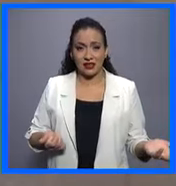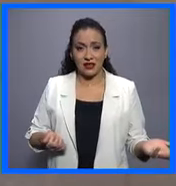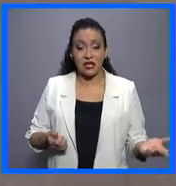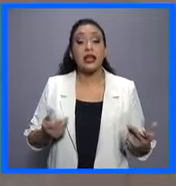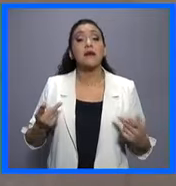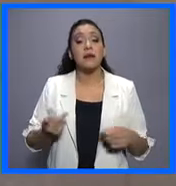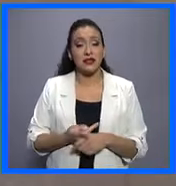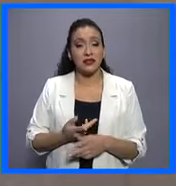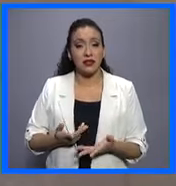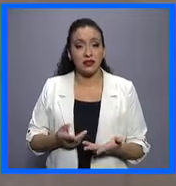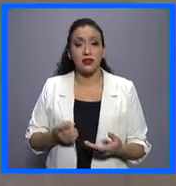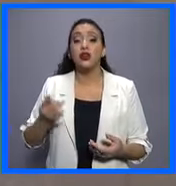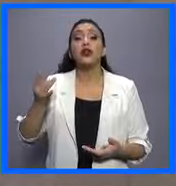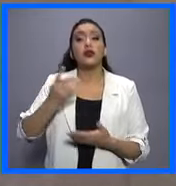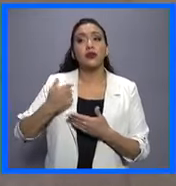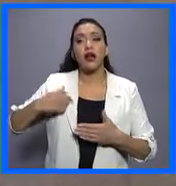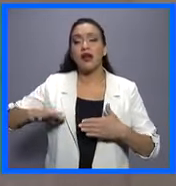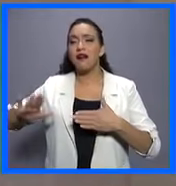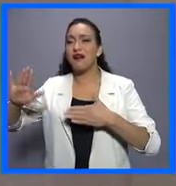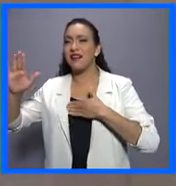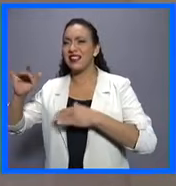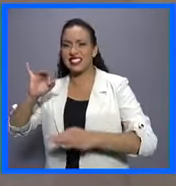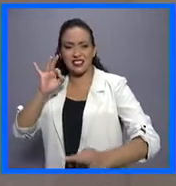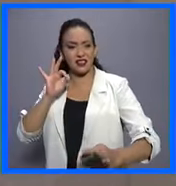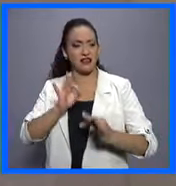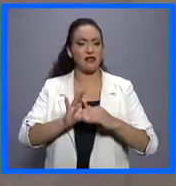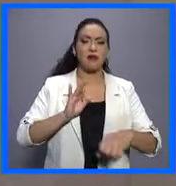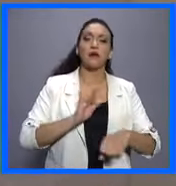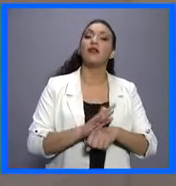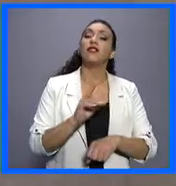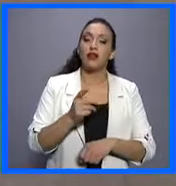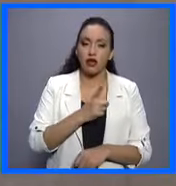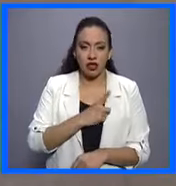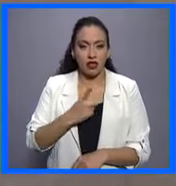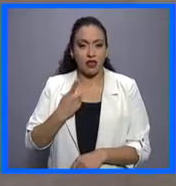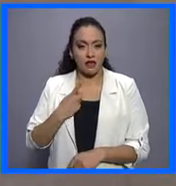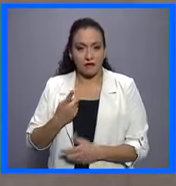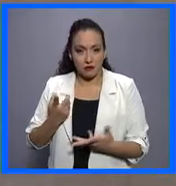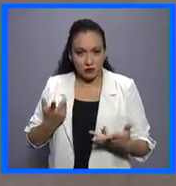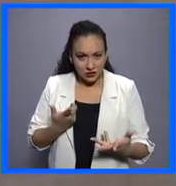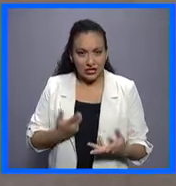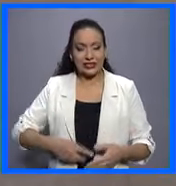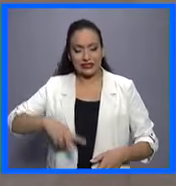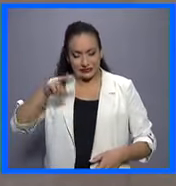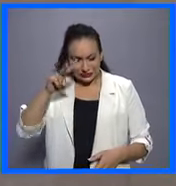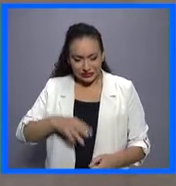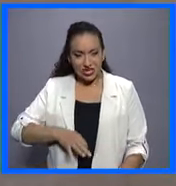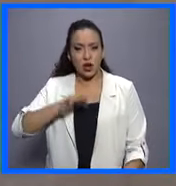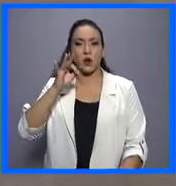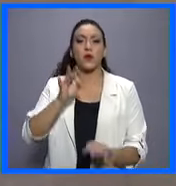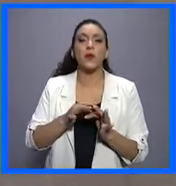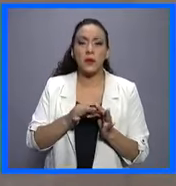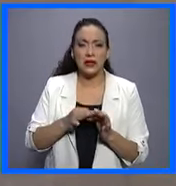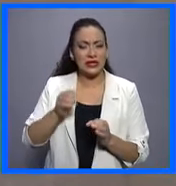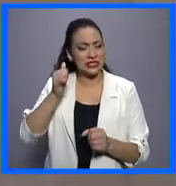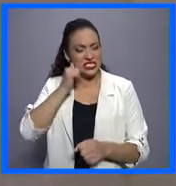enunciar compromisos. Debemos traducirlos en trabajo